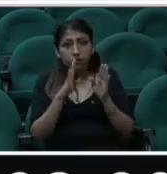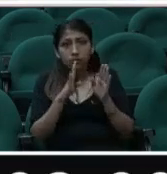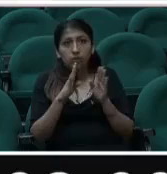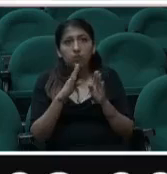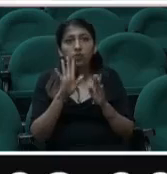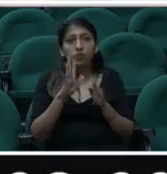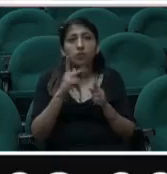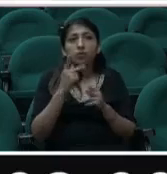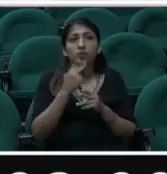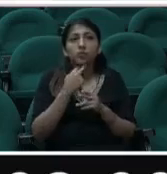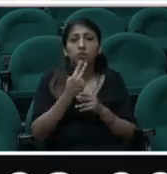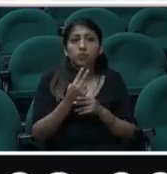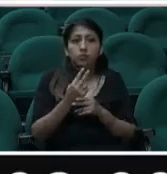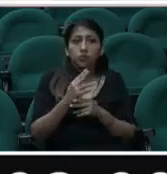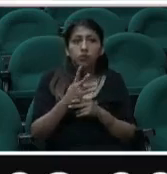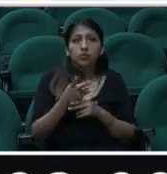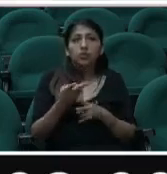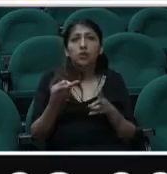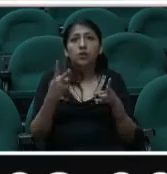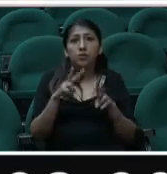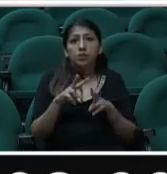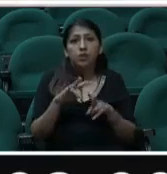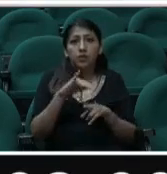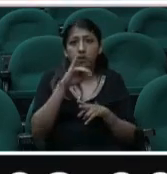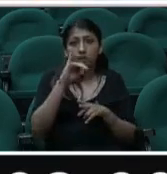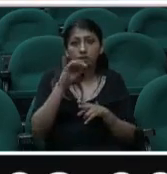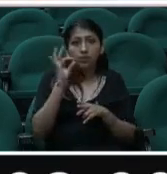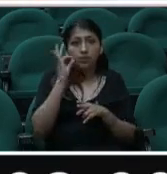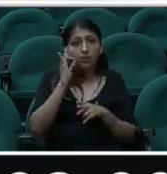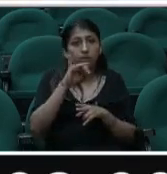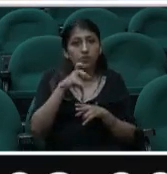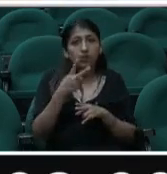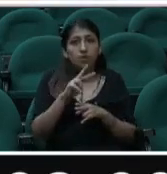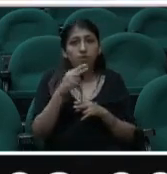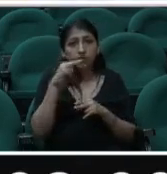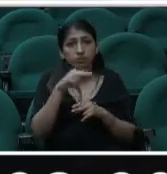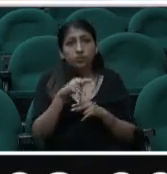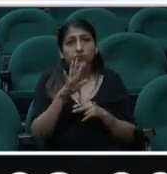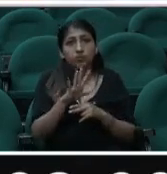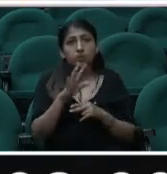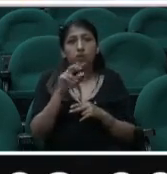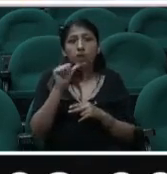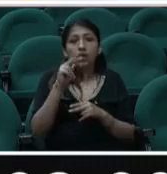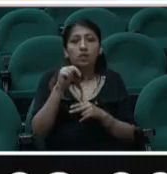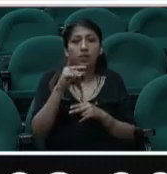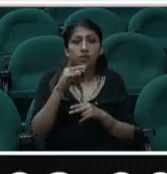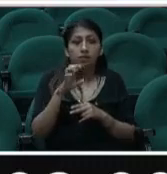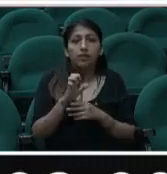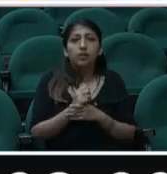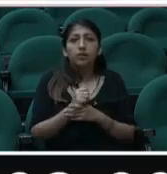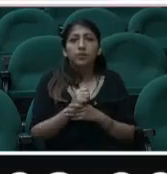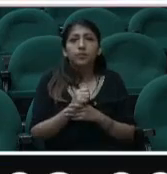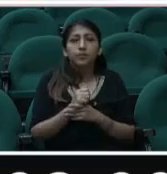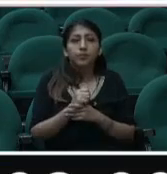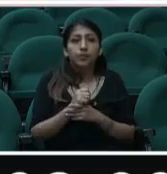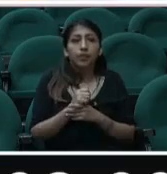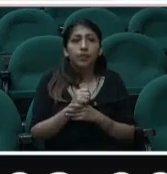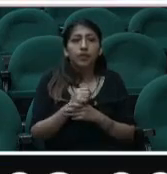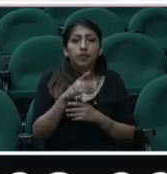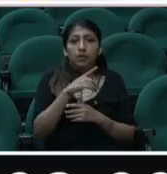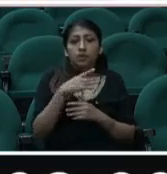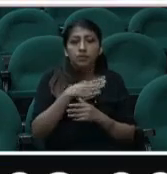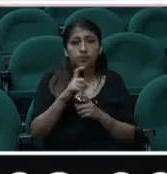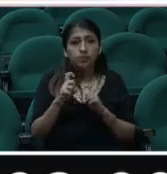la exposición y también en la candidata en llaman a la exposición de andré granda vamos con un candidato